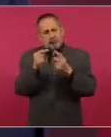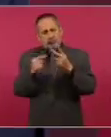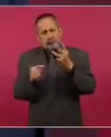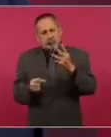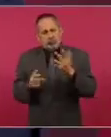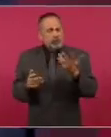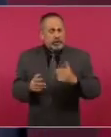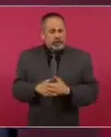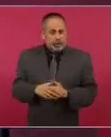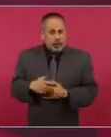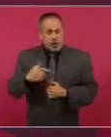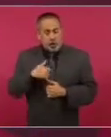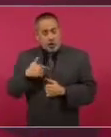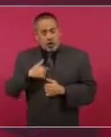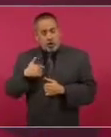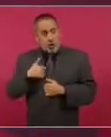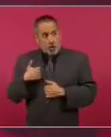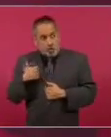voy a pedir